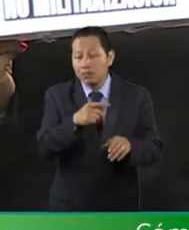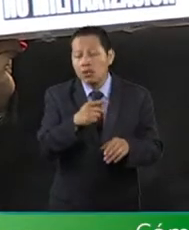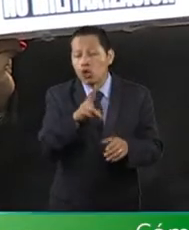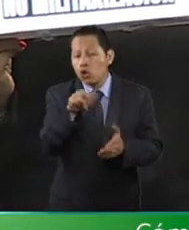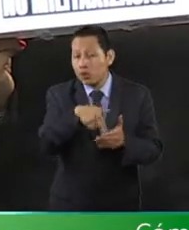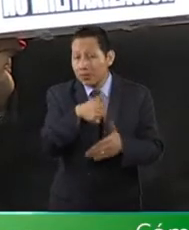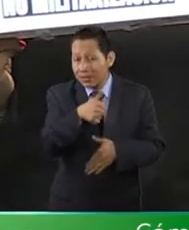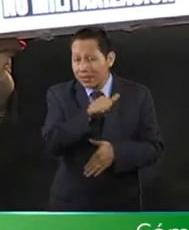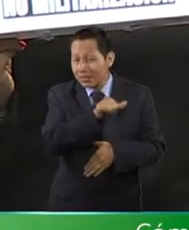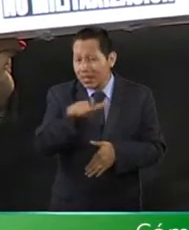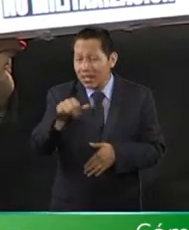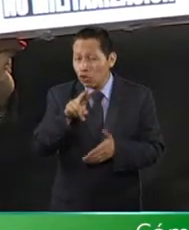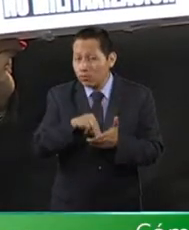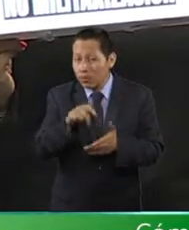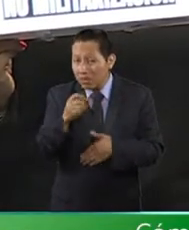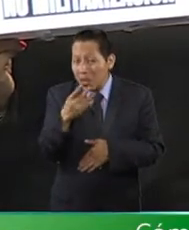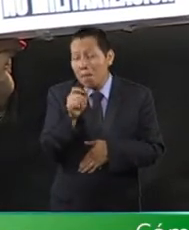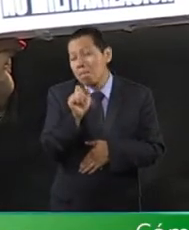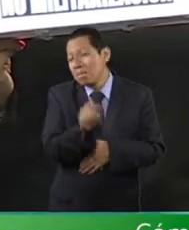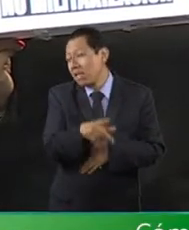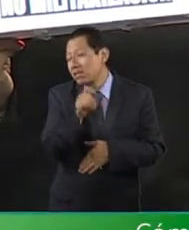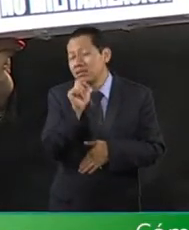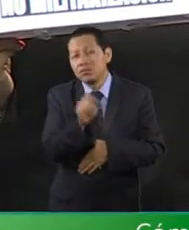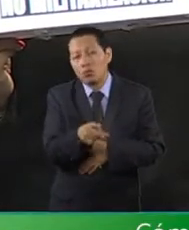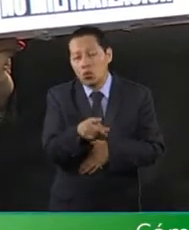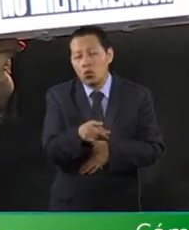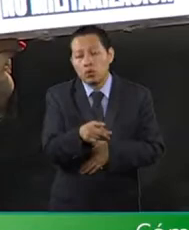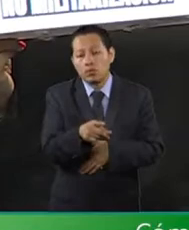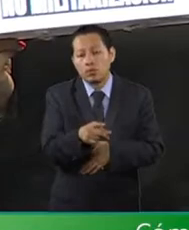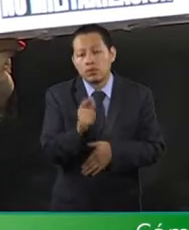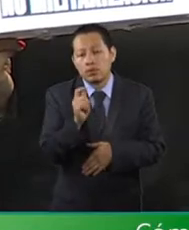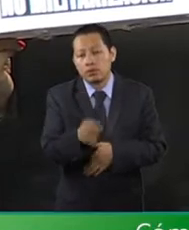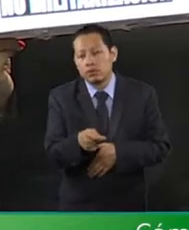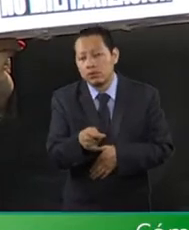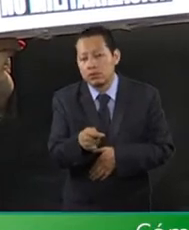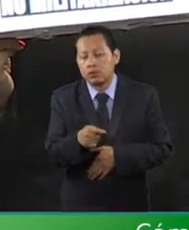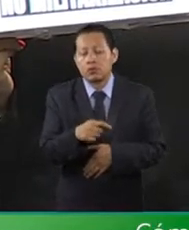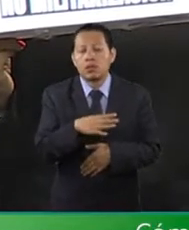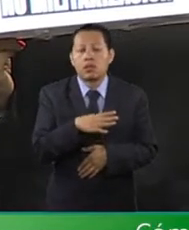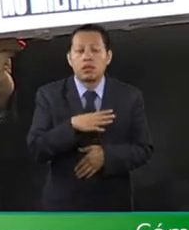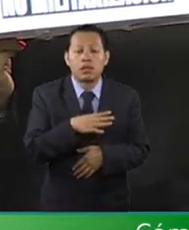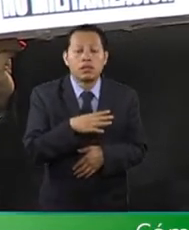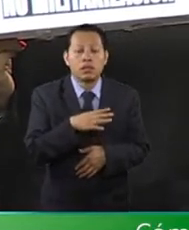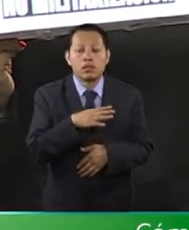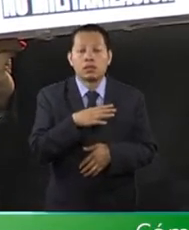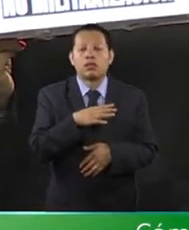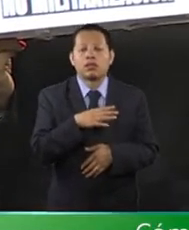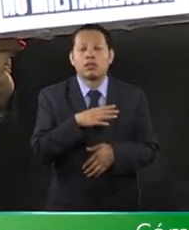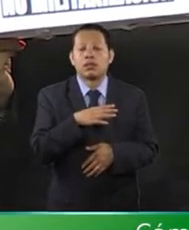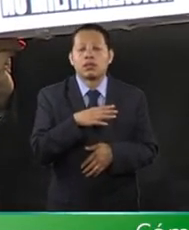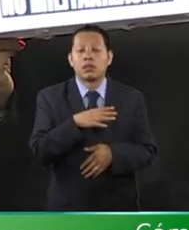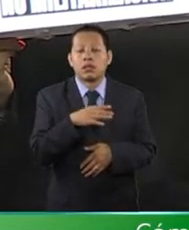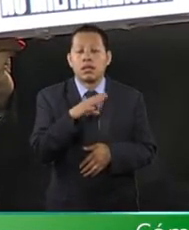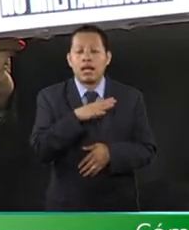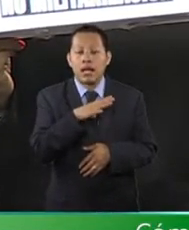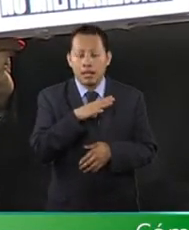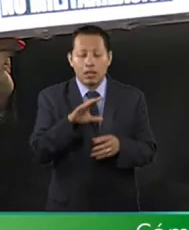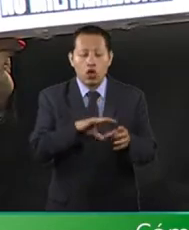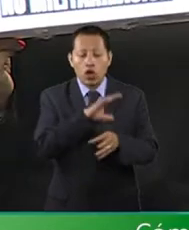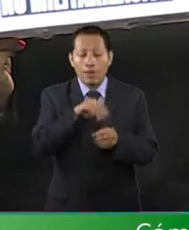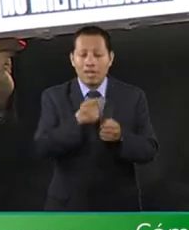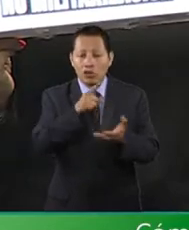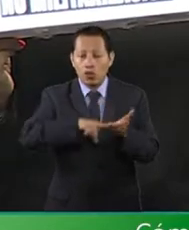a 2024 Entonces todos los espectros todas las partes del espectro